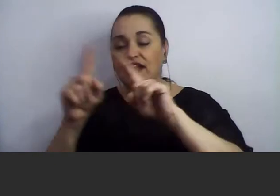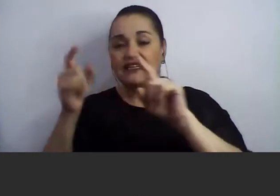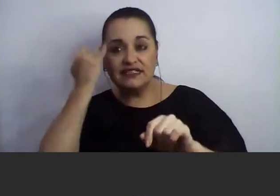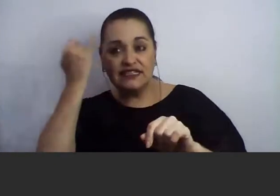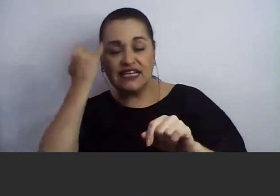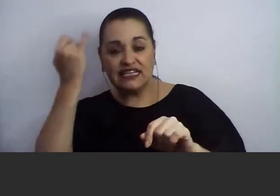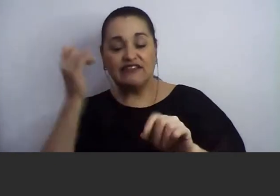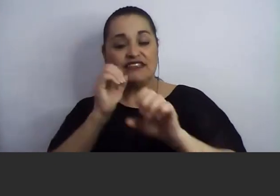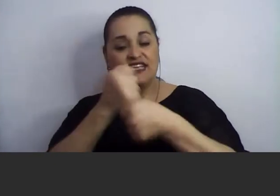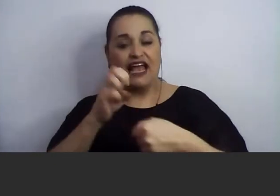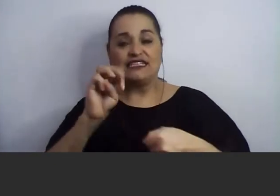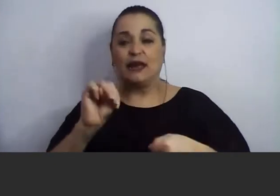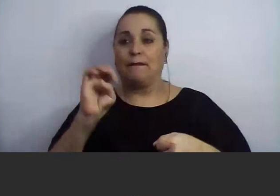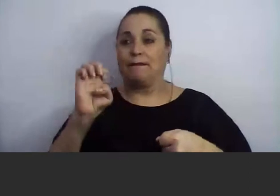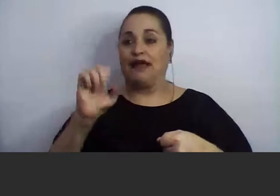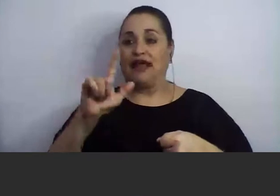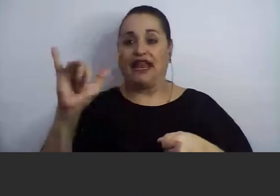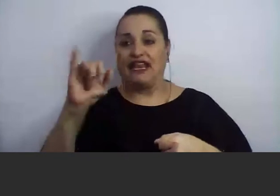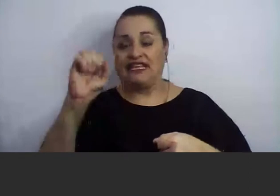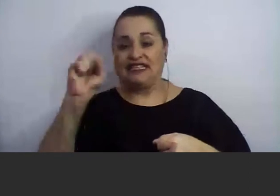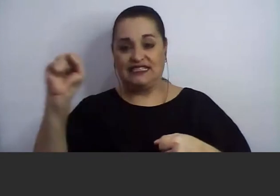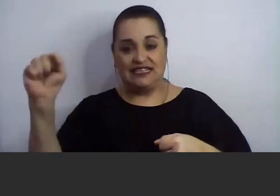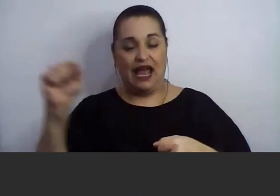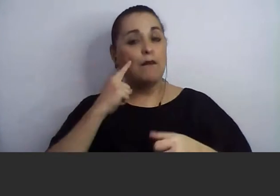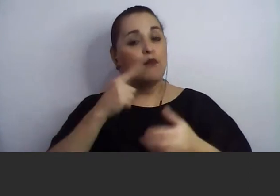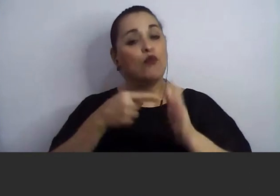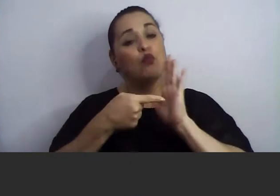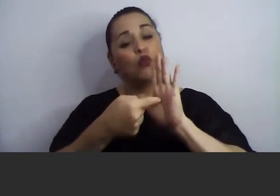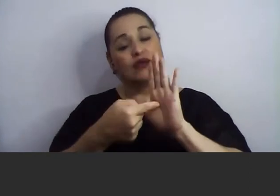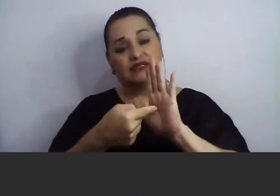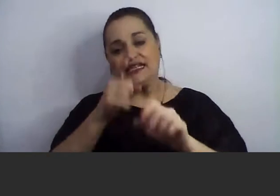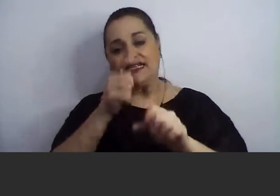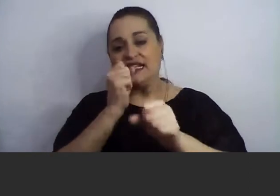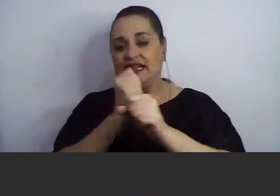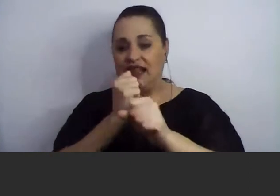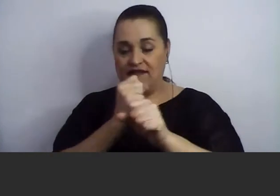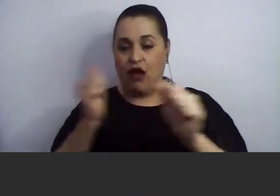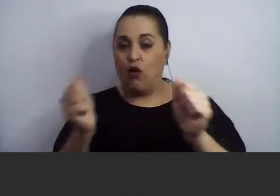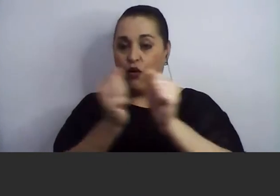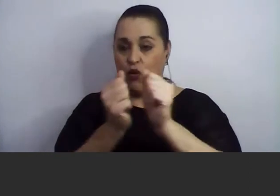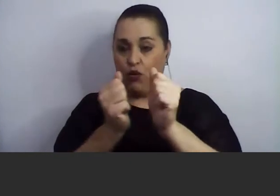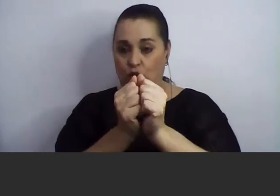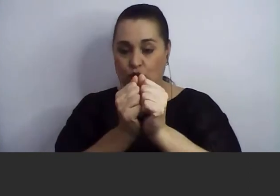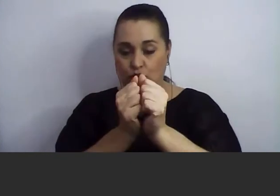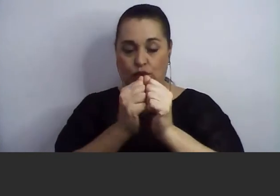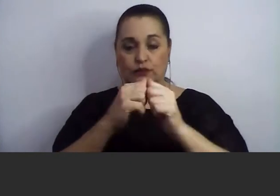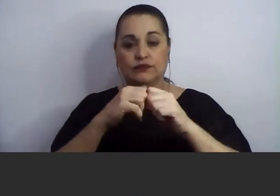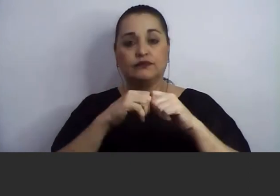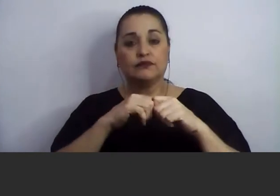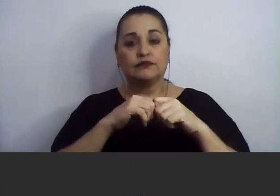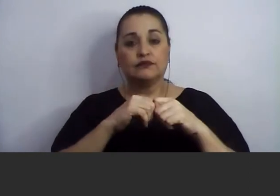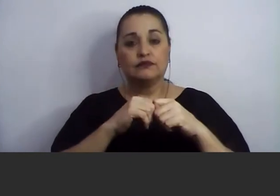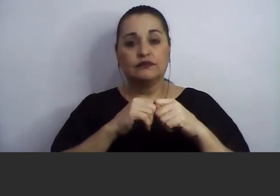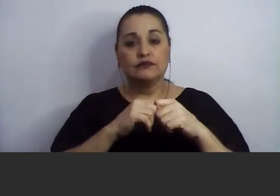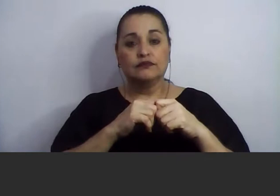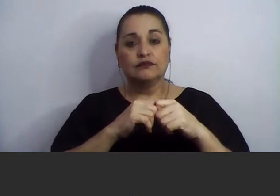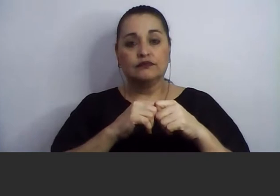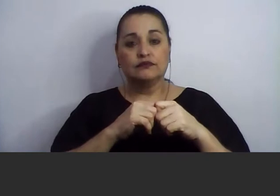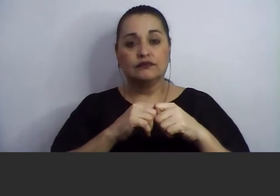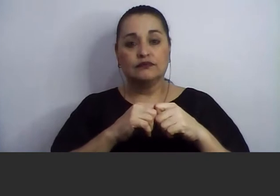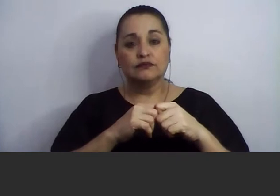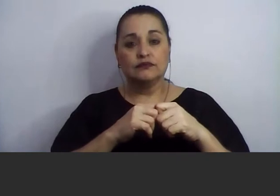hacen Melisa, pues muestra efectivamente ese trabajo conjunto de las diferentes instituciones